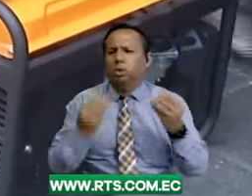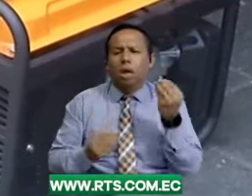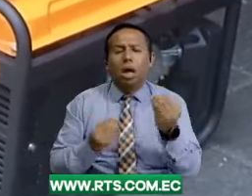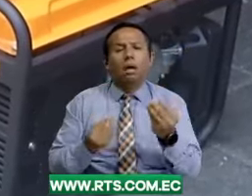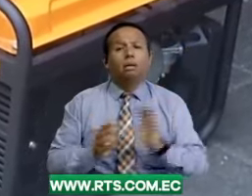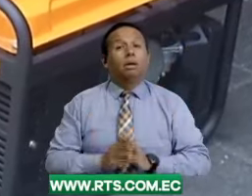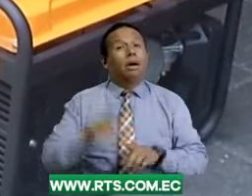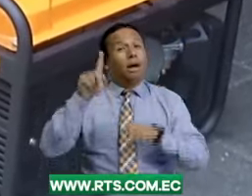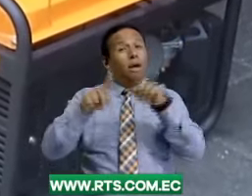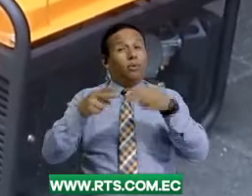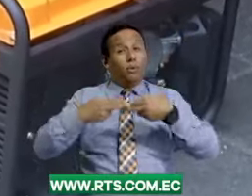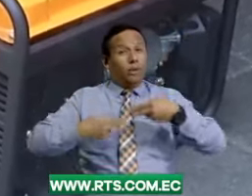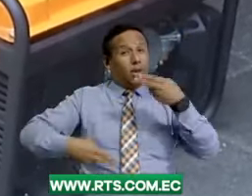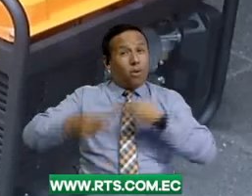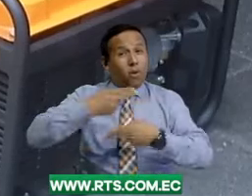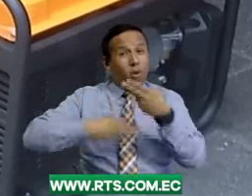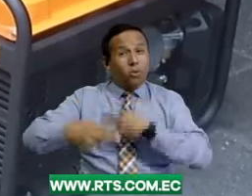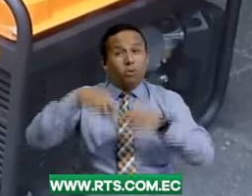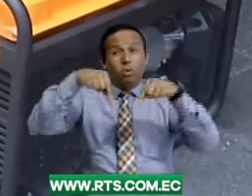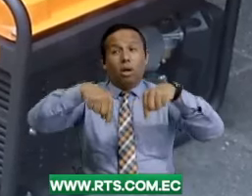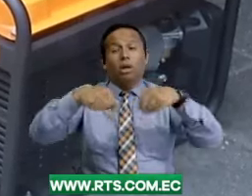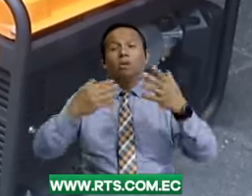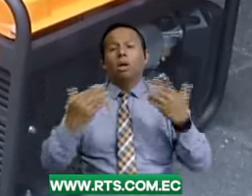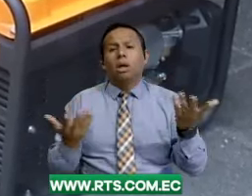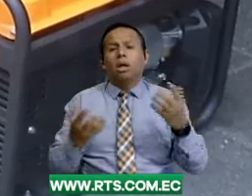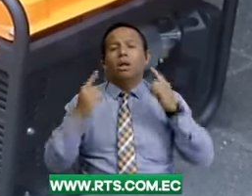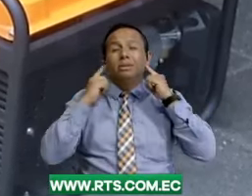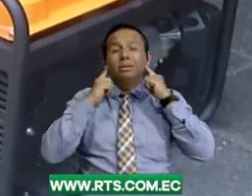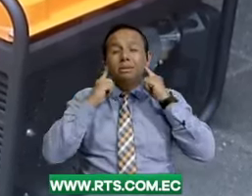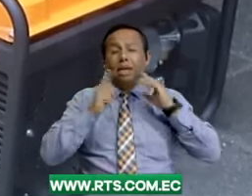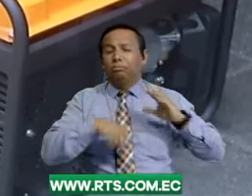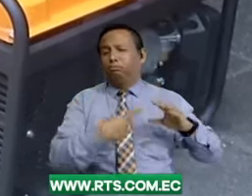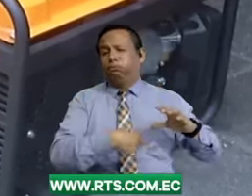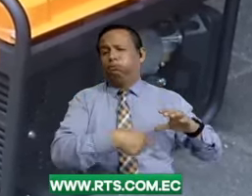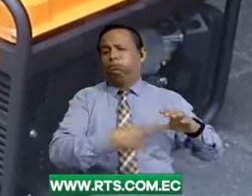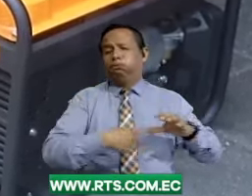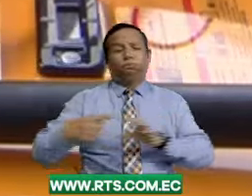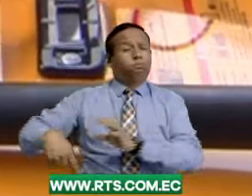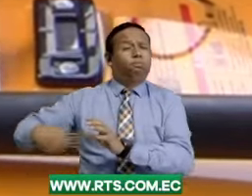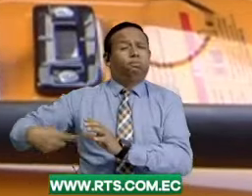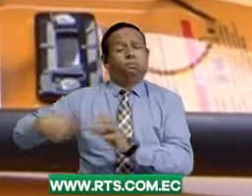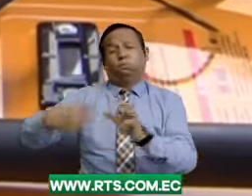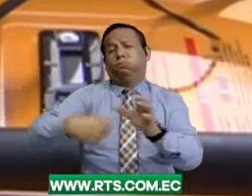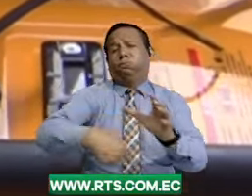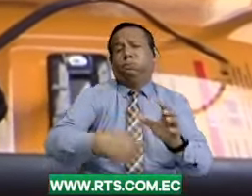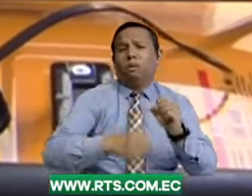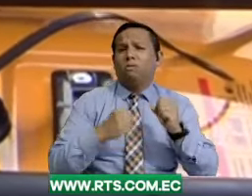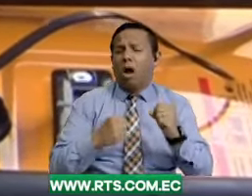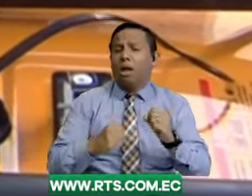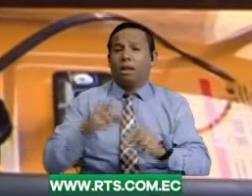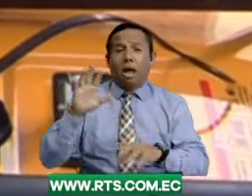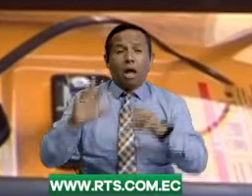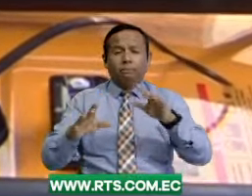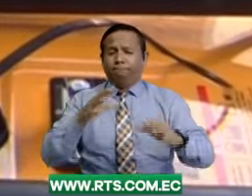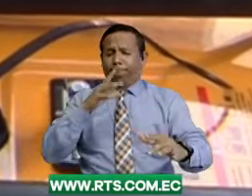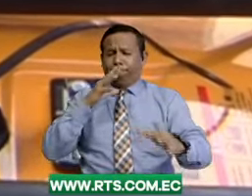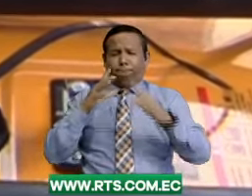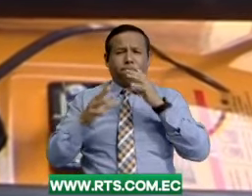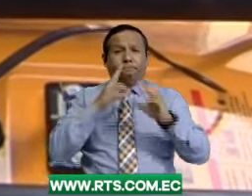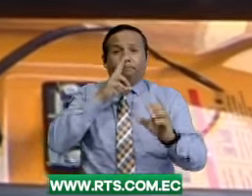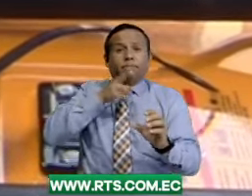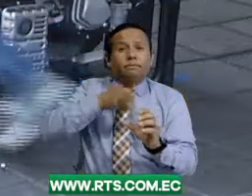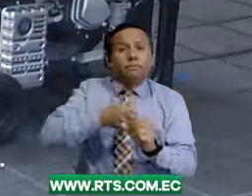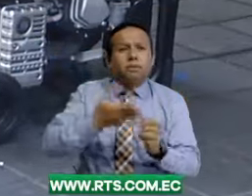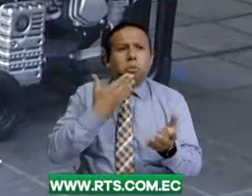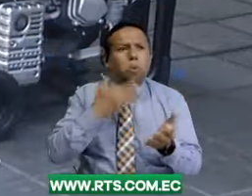Muchos locales atienden en el puerto principal en medio del ruido de los generadores eléctricos. Incluso el olor a gasolina se ha vuelto habitual en sectores